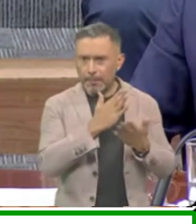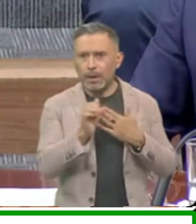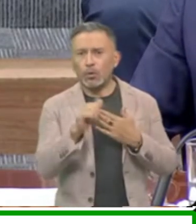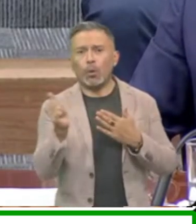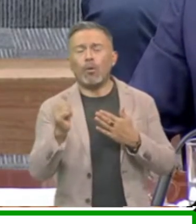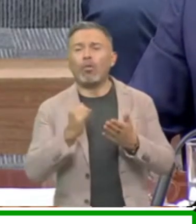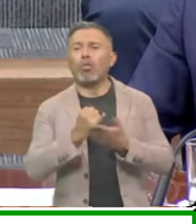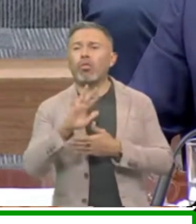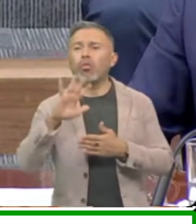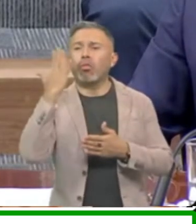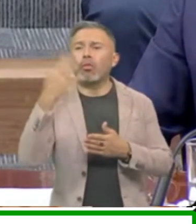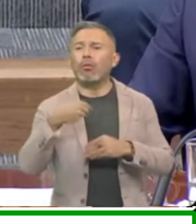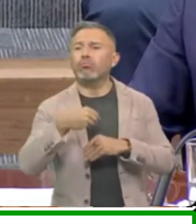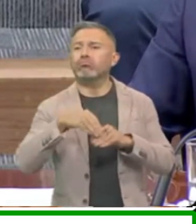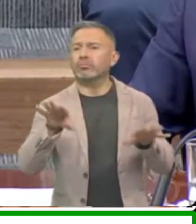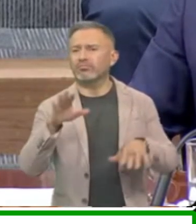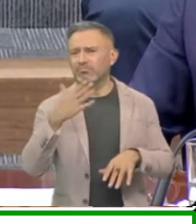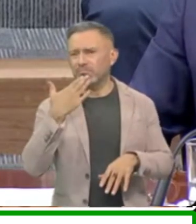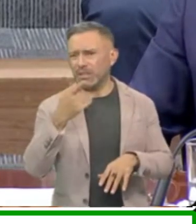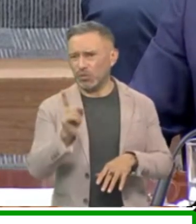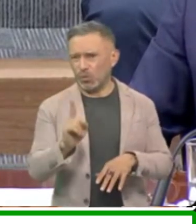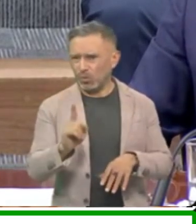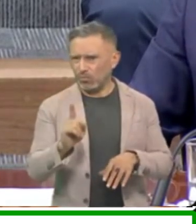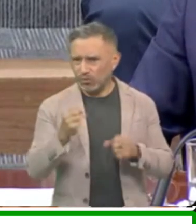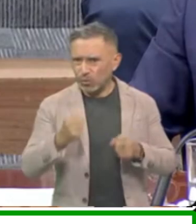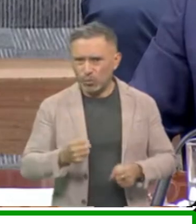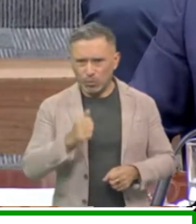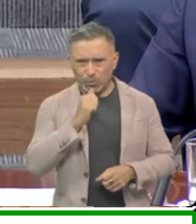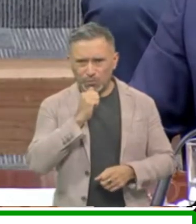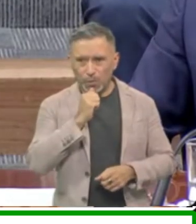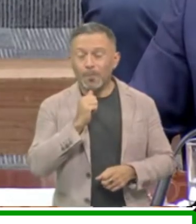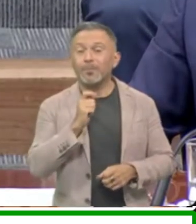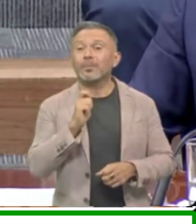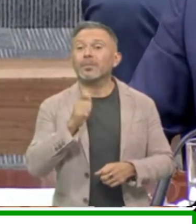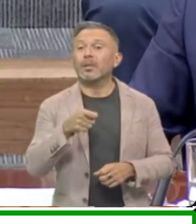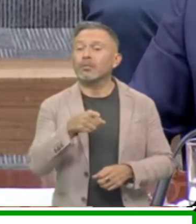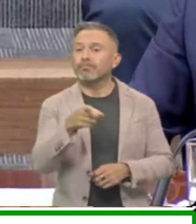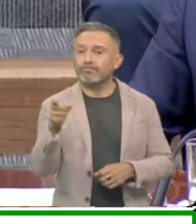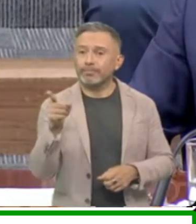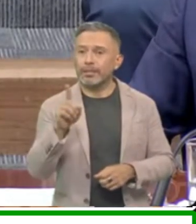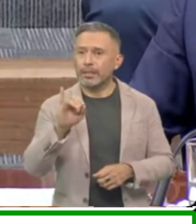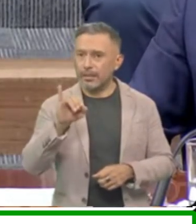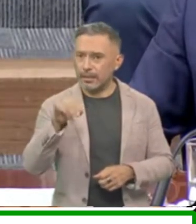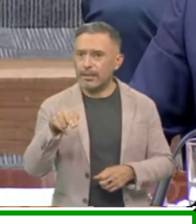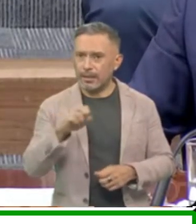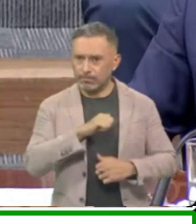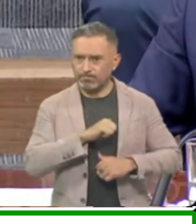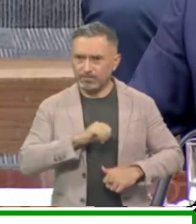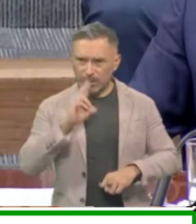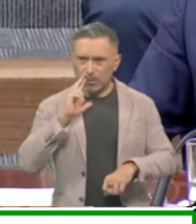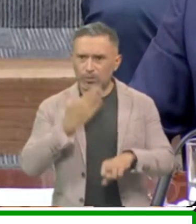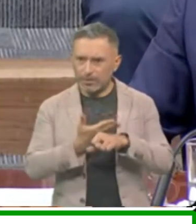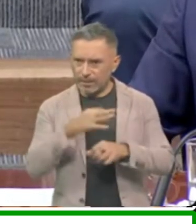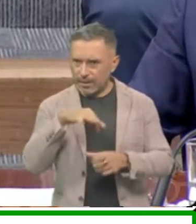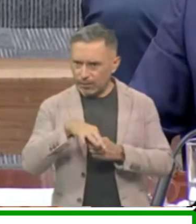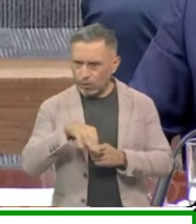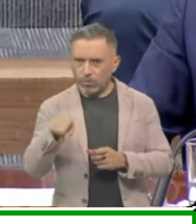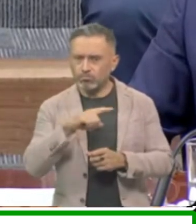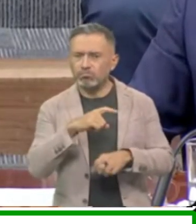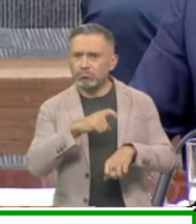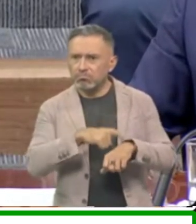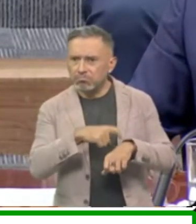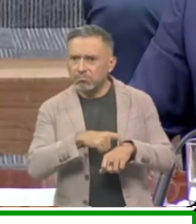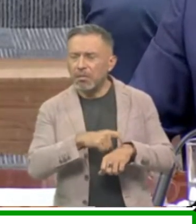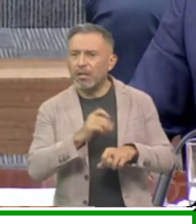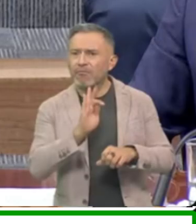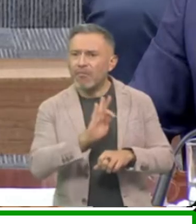la certeza, que además no es su función. Dejemos que las instancias electorales den la información en los tiempos y formas que